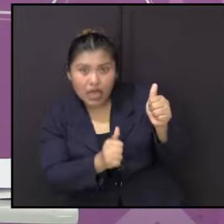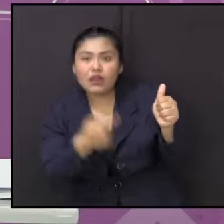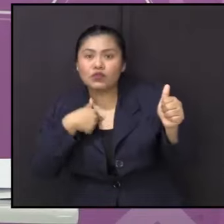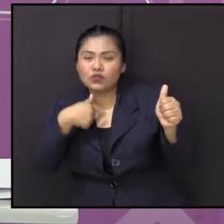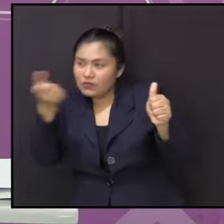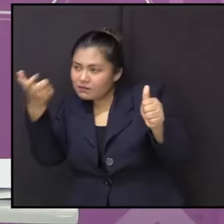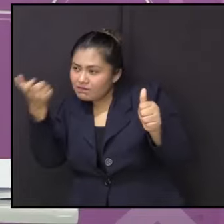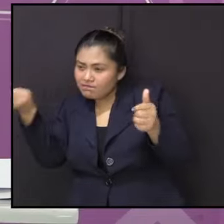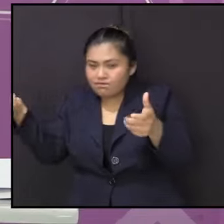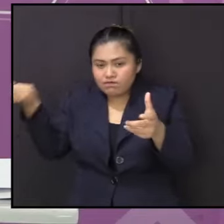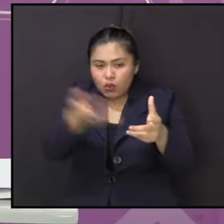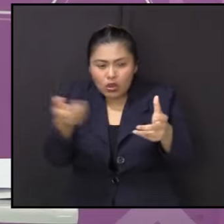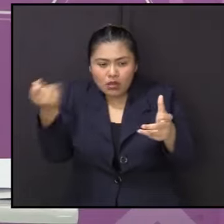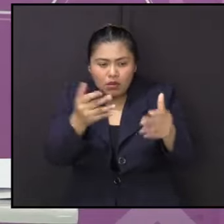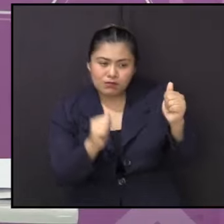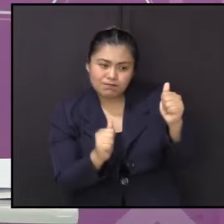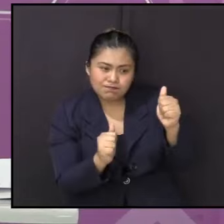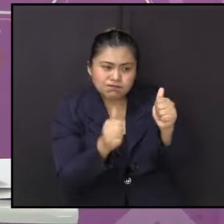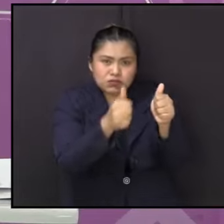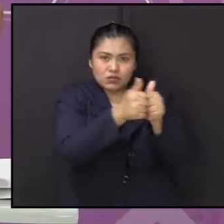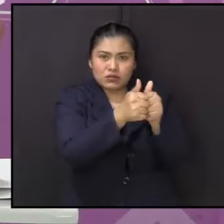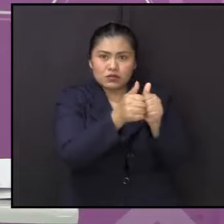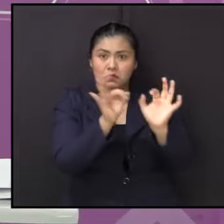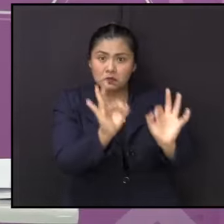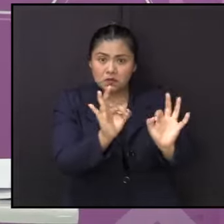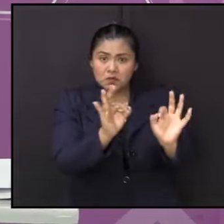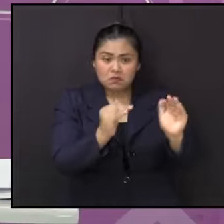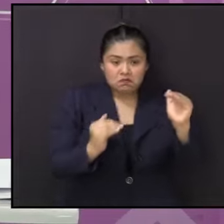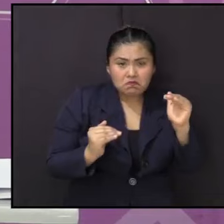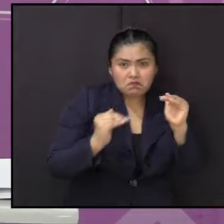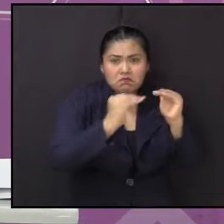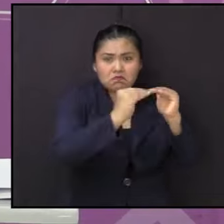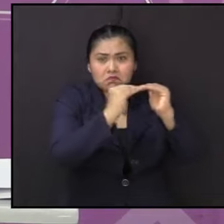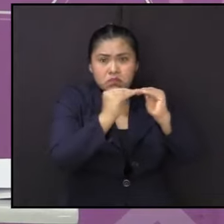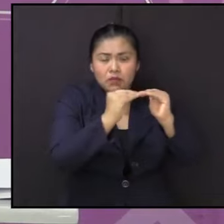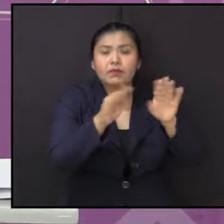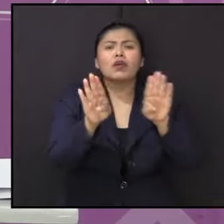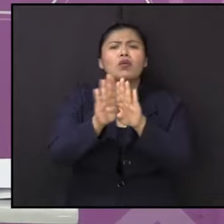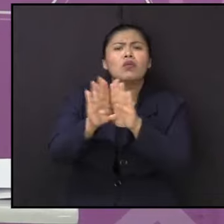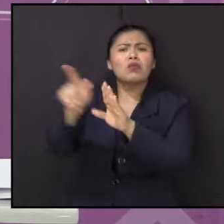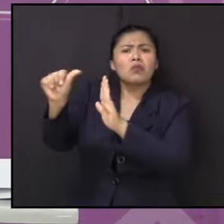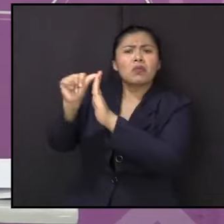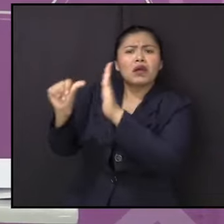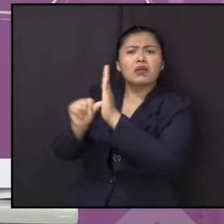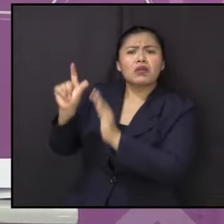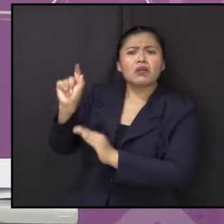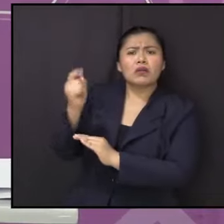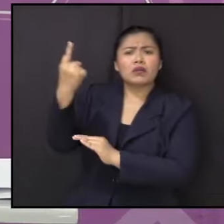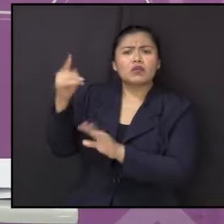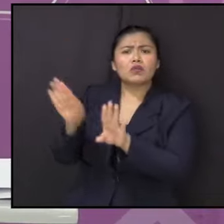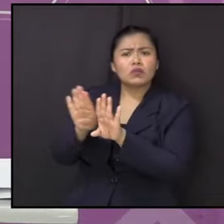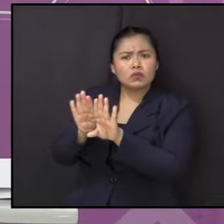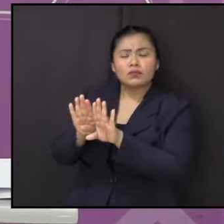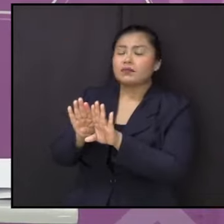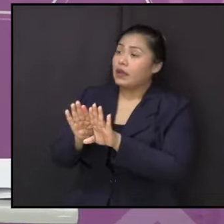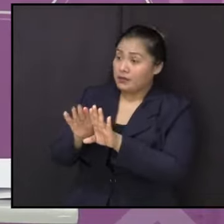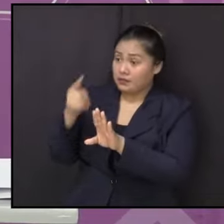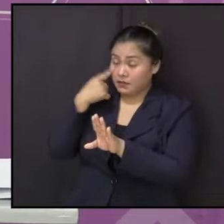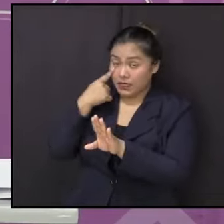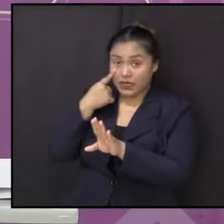de desigualdad que ya están. Entonces, ¿cómo vamos a reformar el artículo 21? Bueno, justamente estableciendo que no